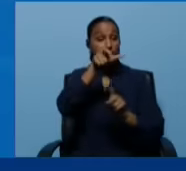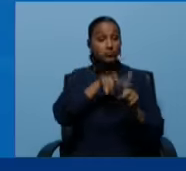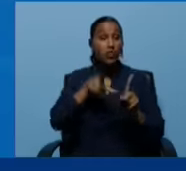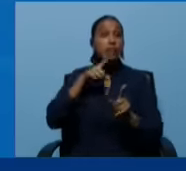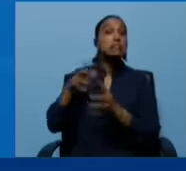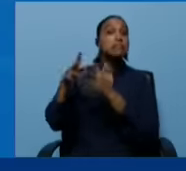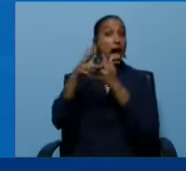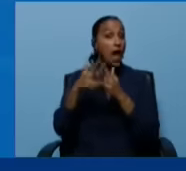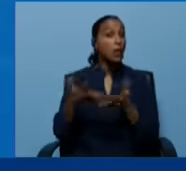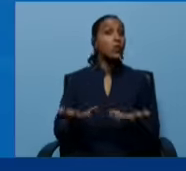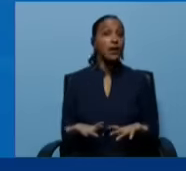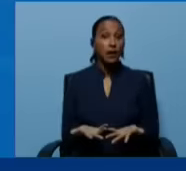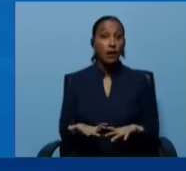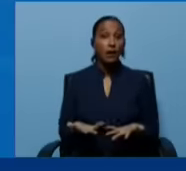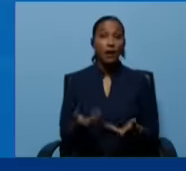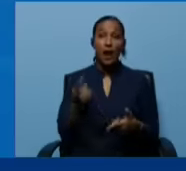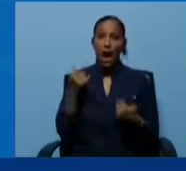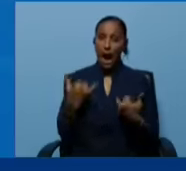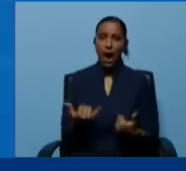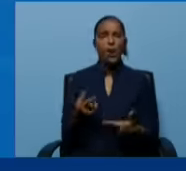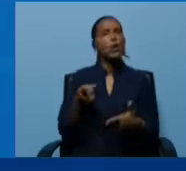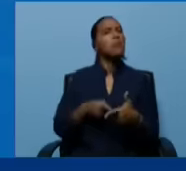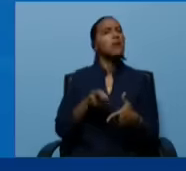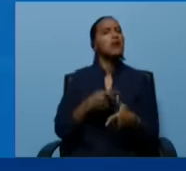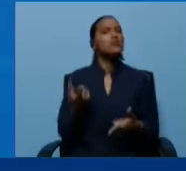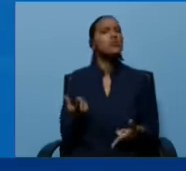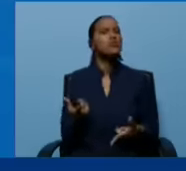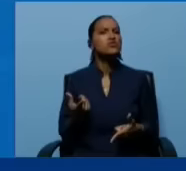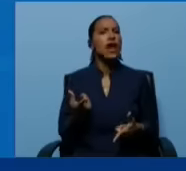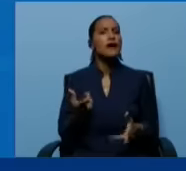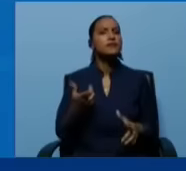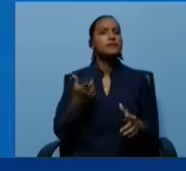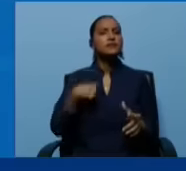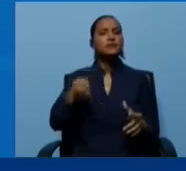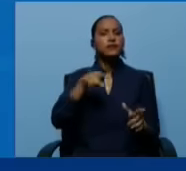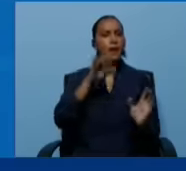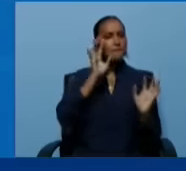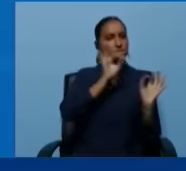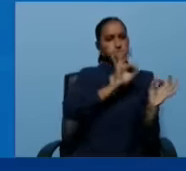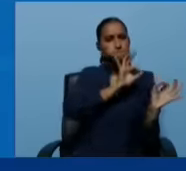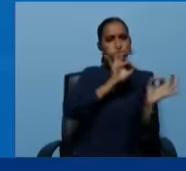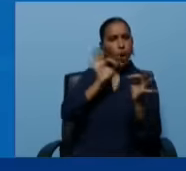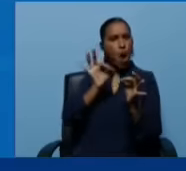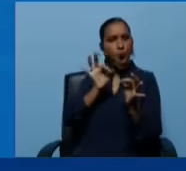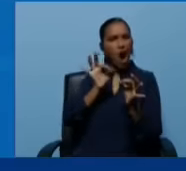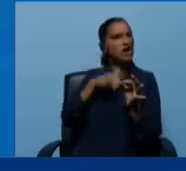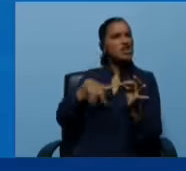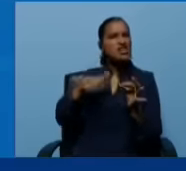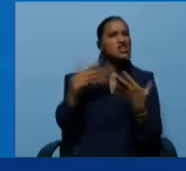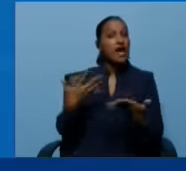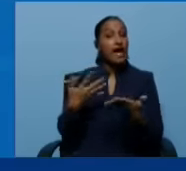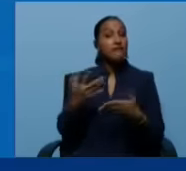Y ahora entonces apunta sus fusiles y sus cañones contra Venezuela.